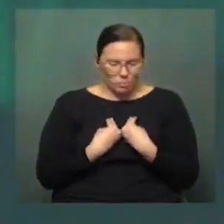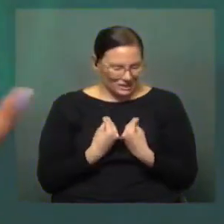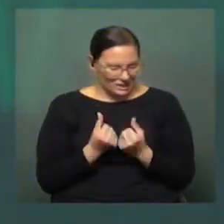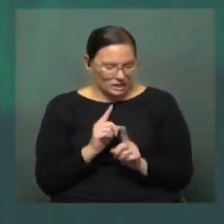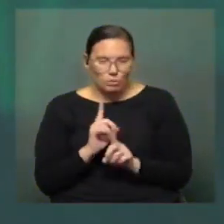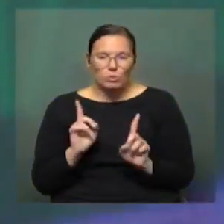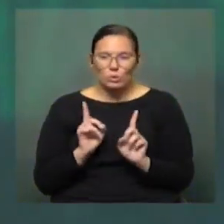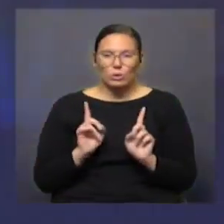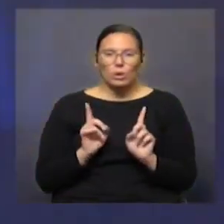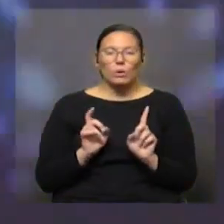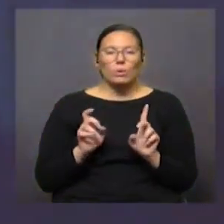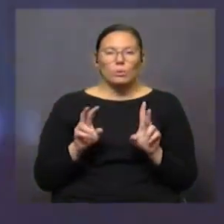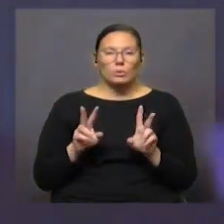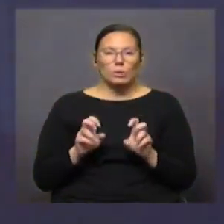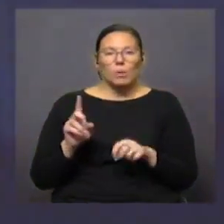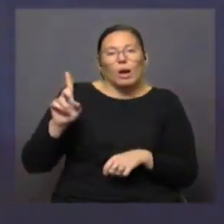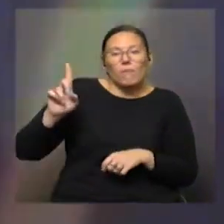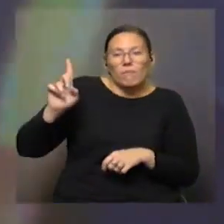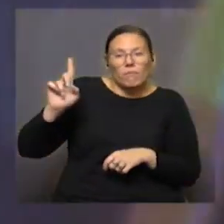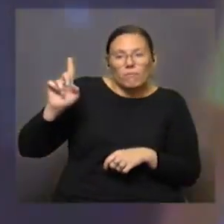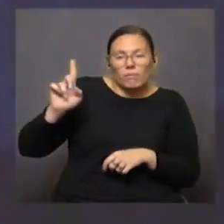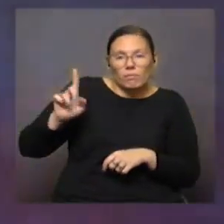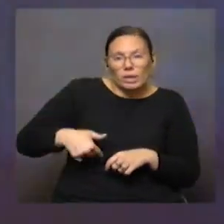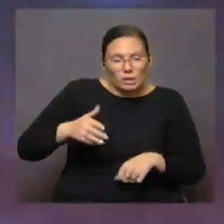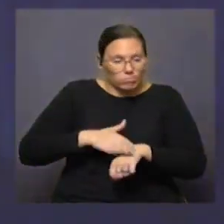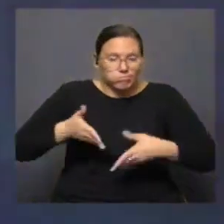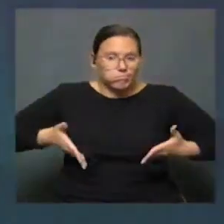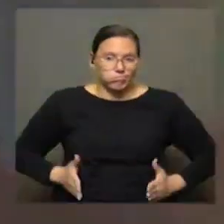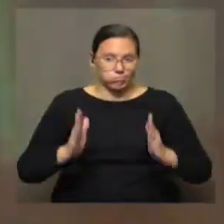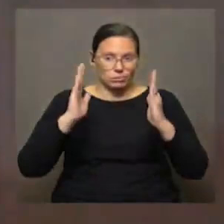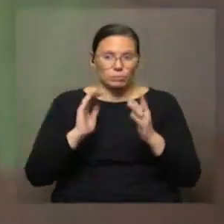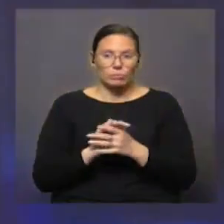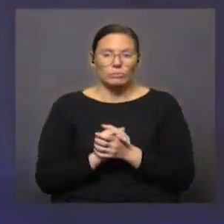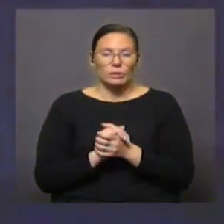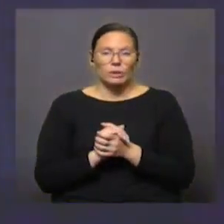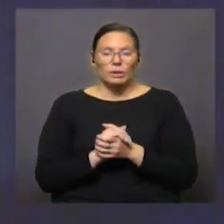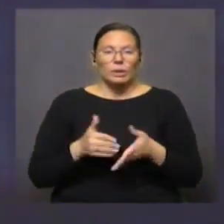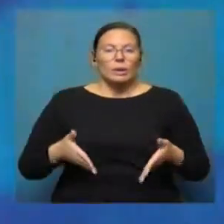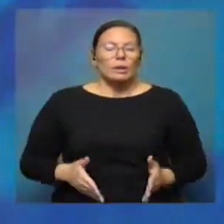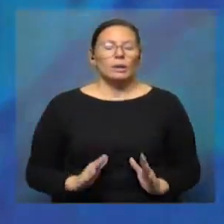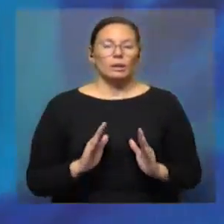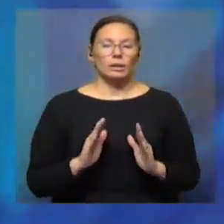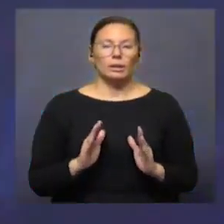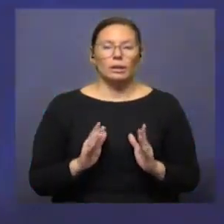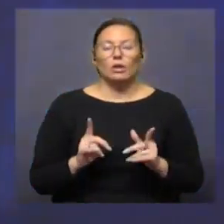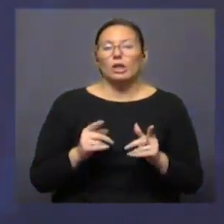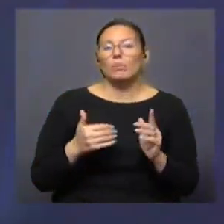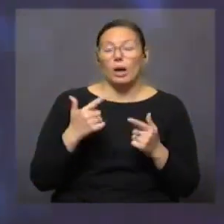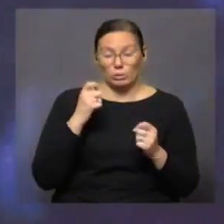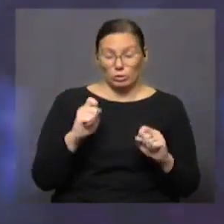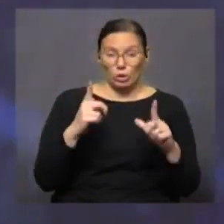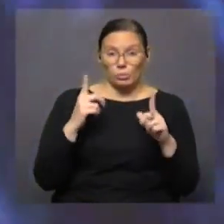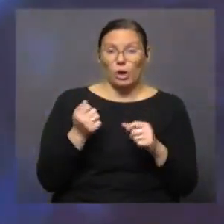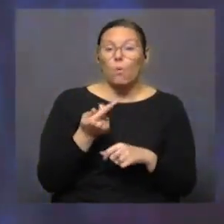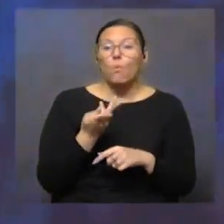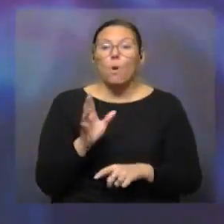sino en algo que viene desde el nacimiento. Y lo que nos vas a aprender de esto es